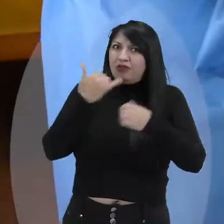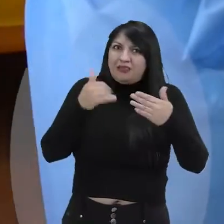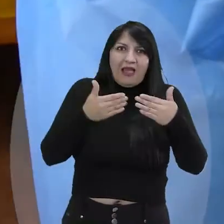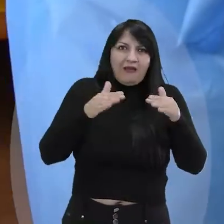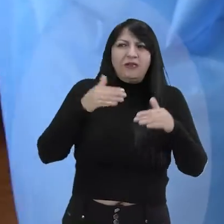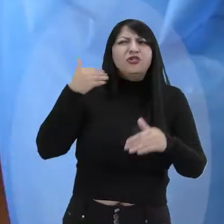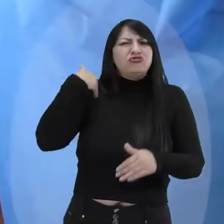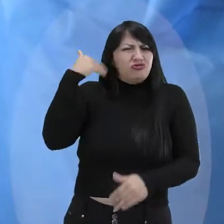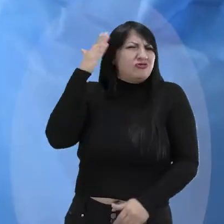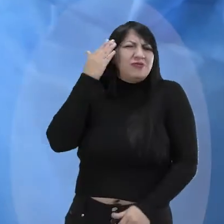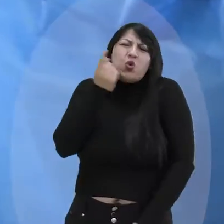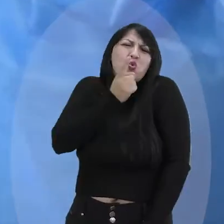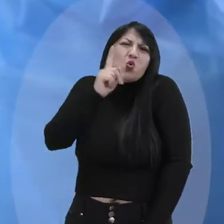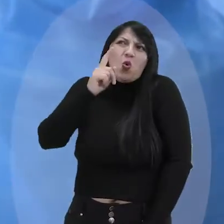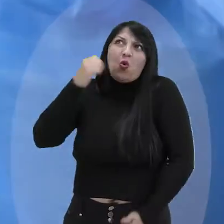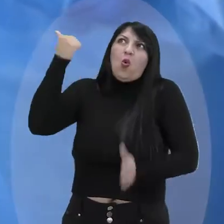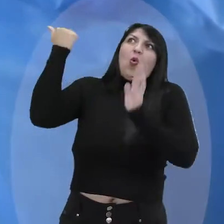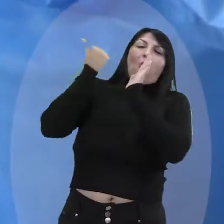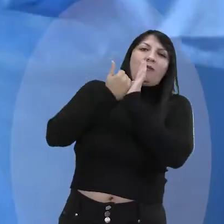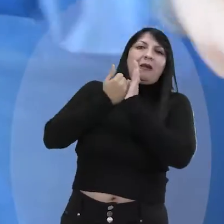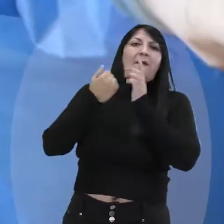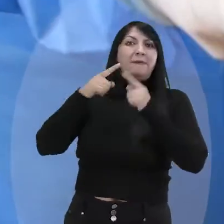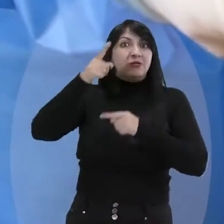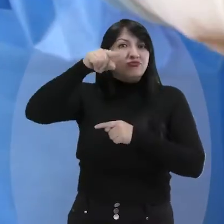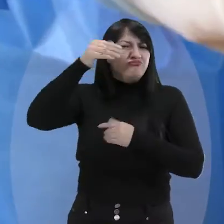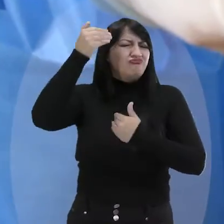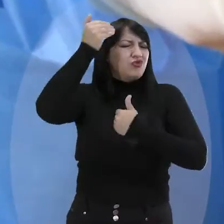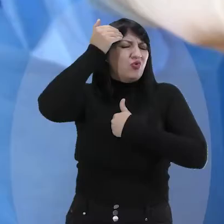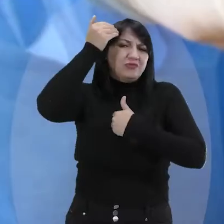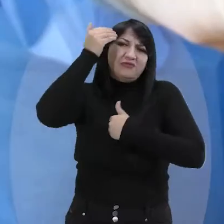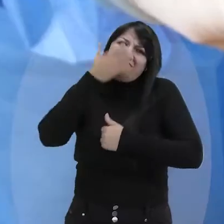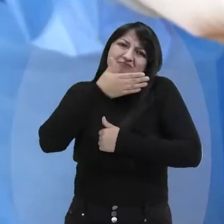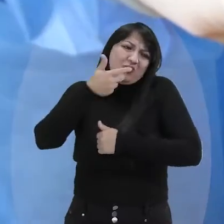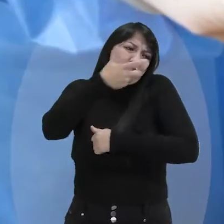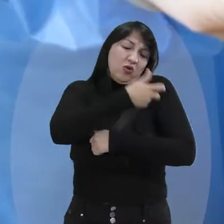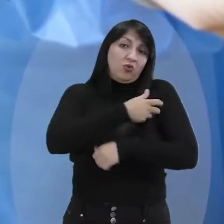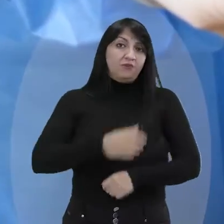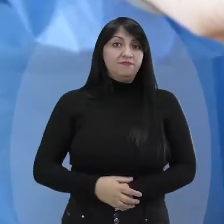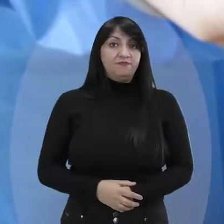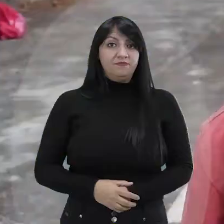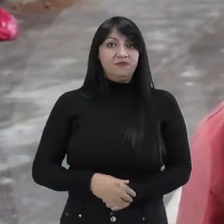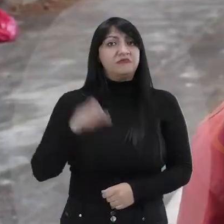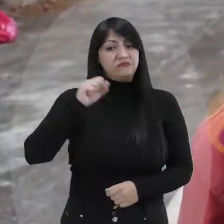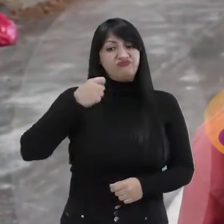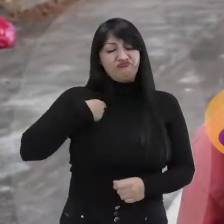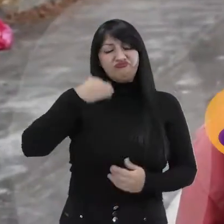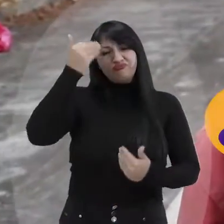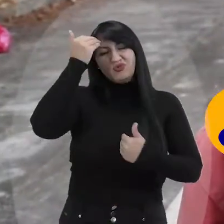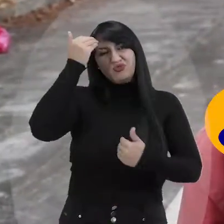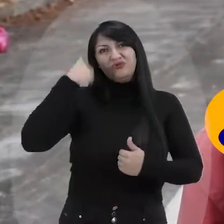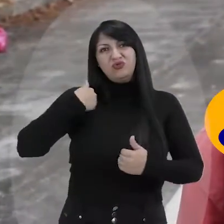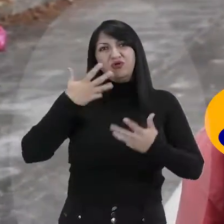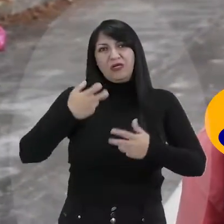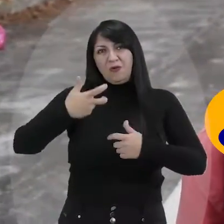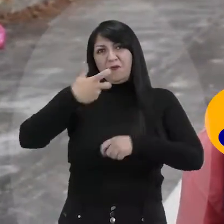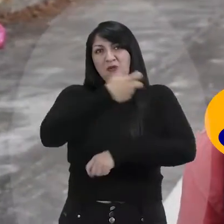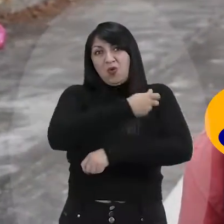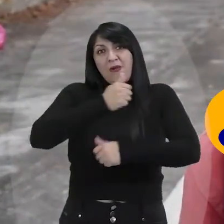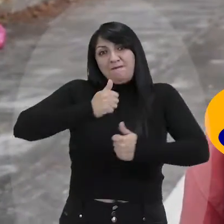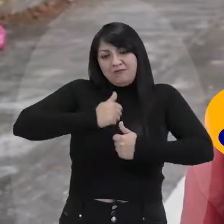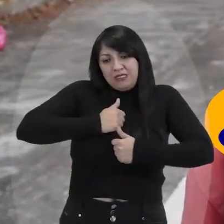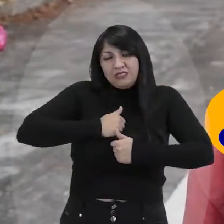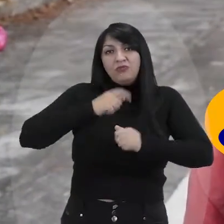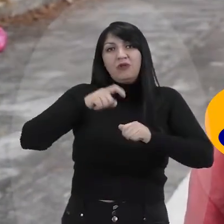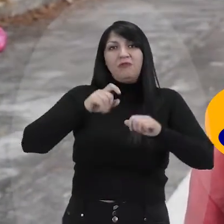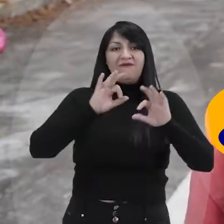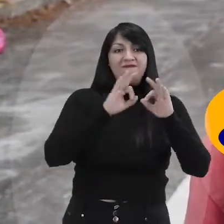todas las personas se vacunen. No es obligatorio, pero sí es una responsabilidad de todos y un bien común vacunarnos. Yo me vacuné porque quiero proteger a mi